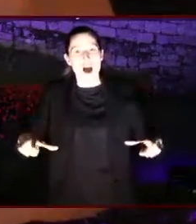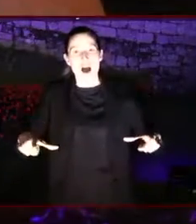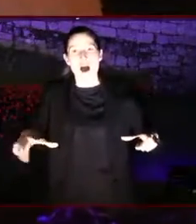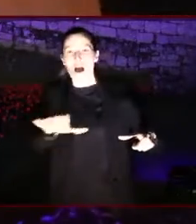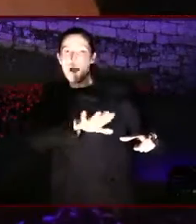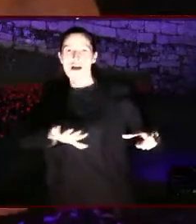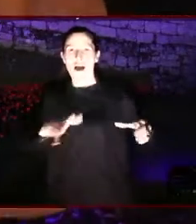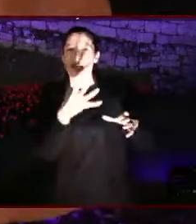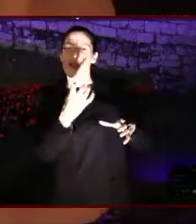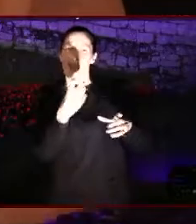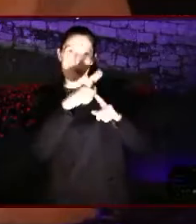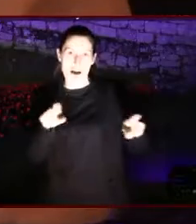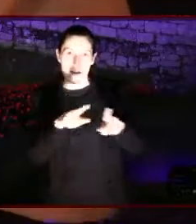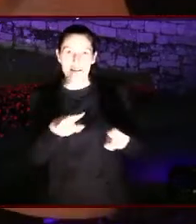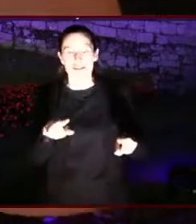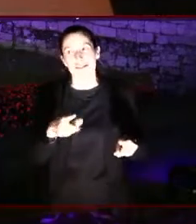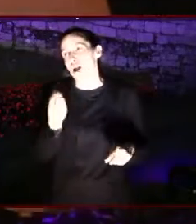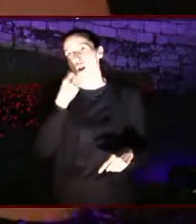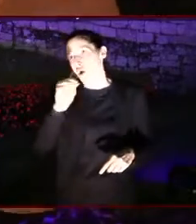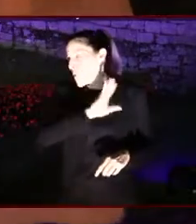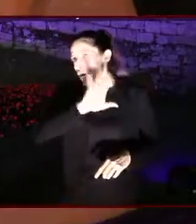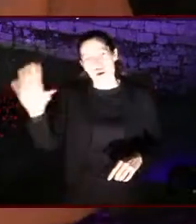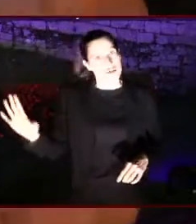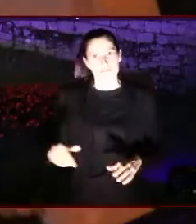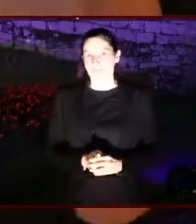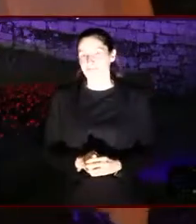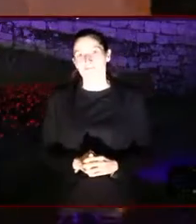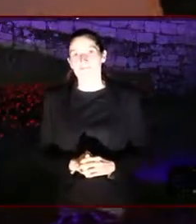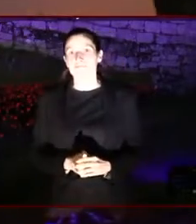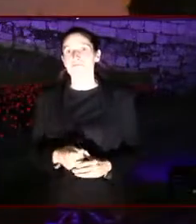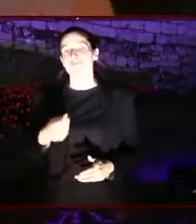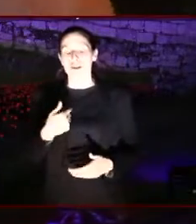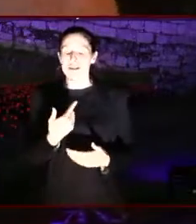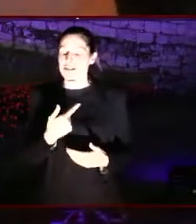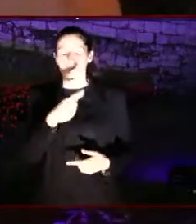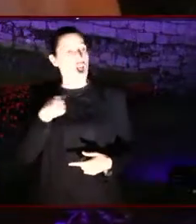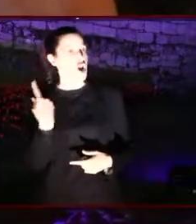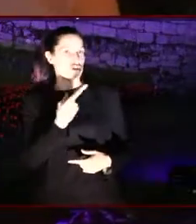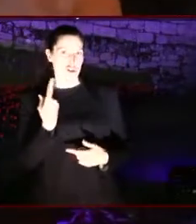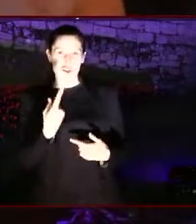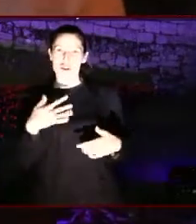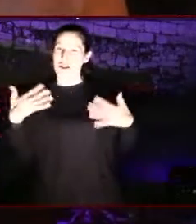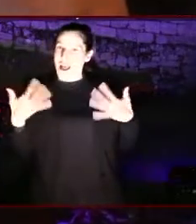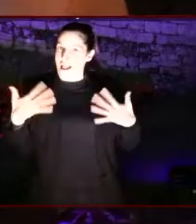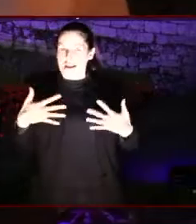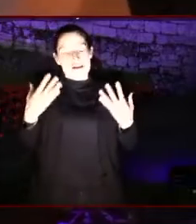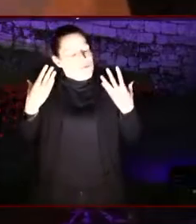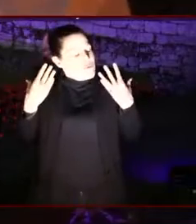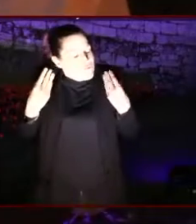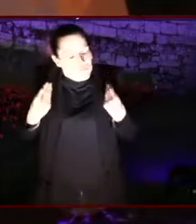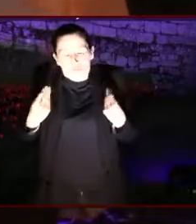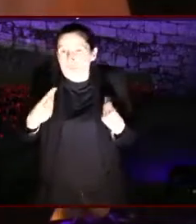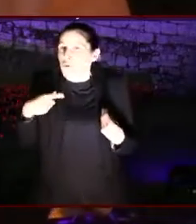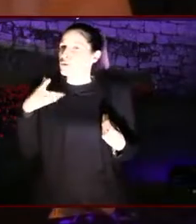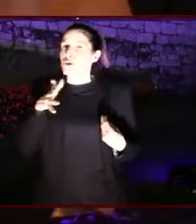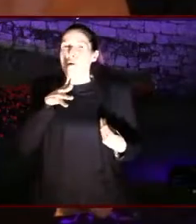pasó. Sí. Para mí. Pues nos alegrámonos muchísimo. Sobre todo de ver a